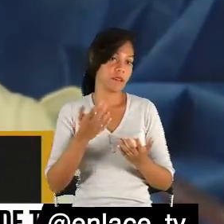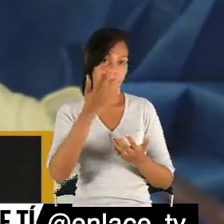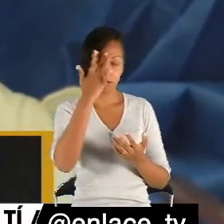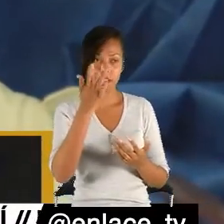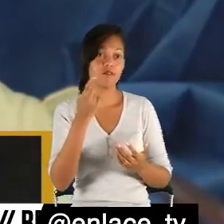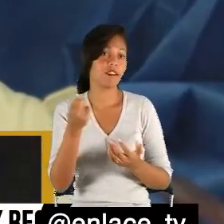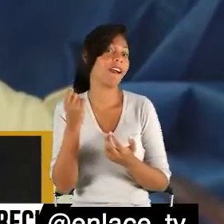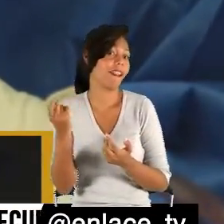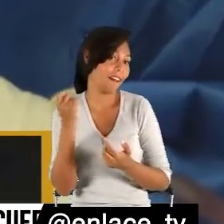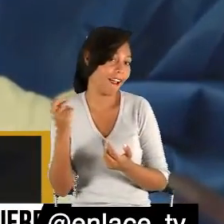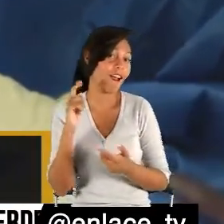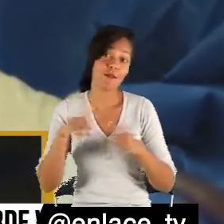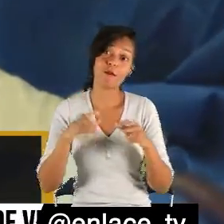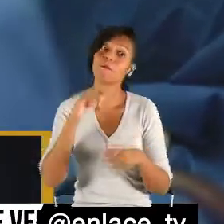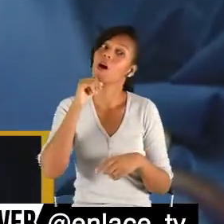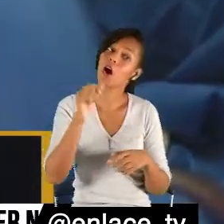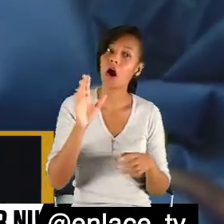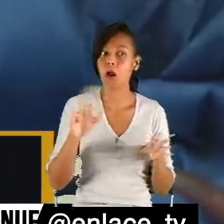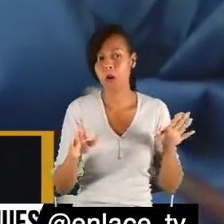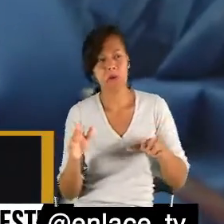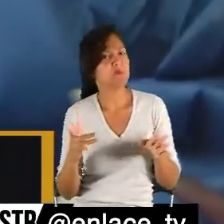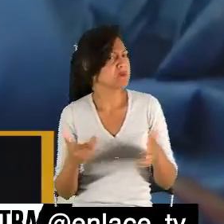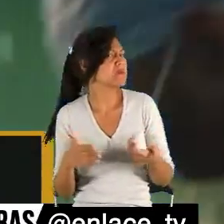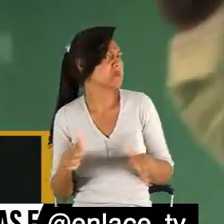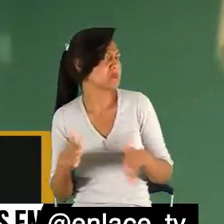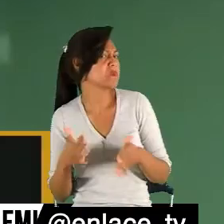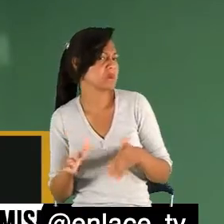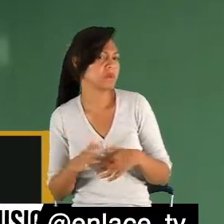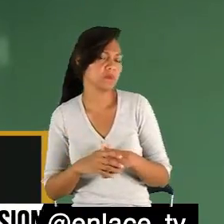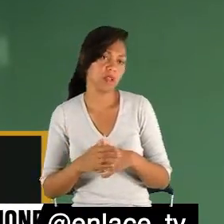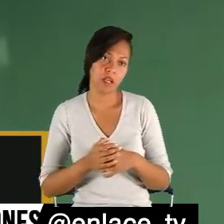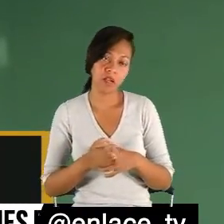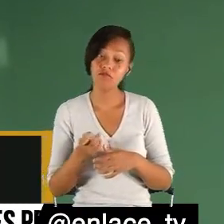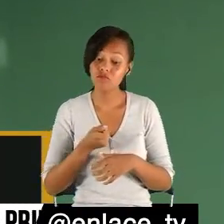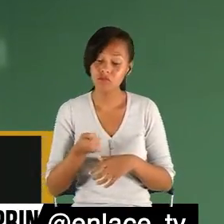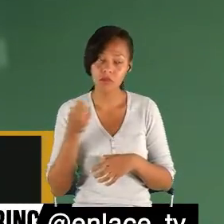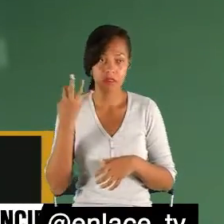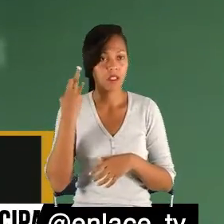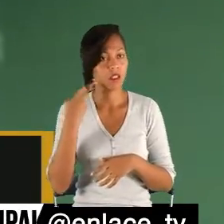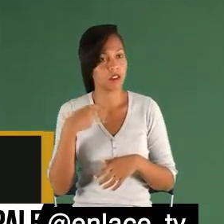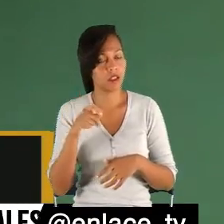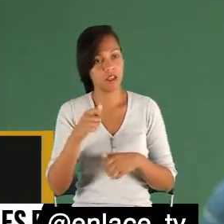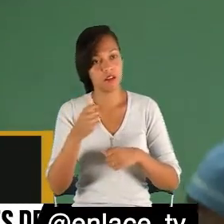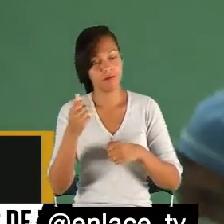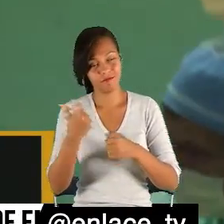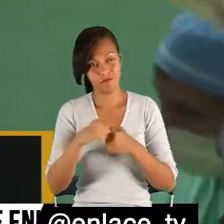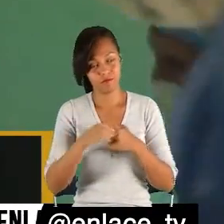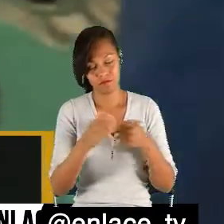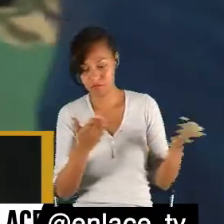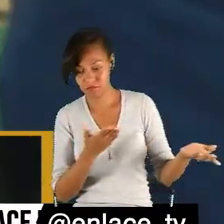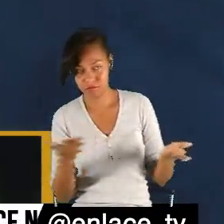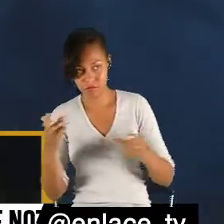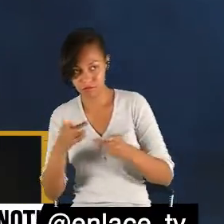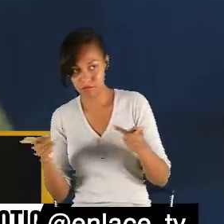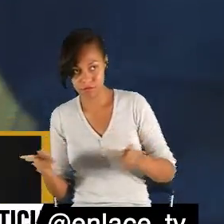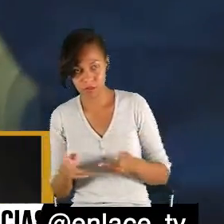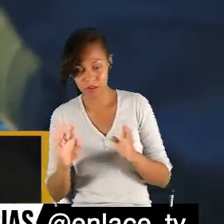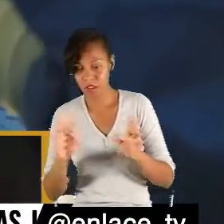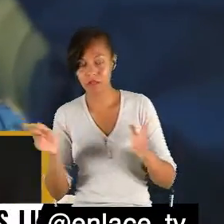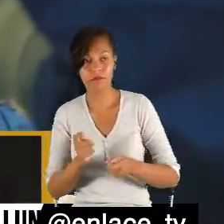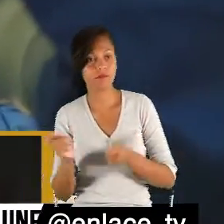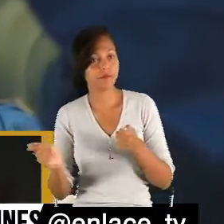caso la idea es atenderlos durante estos tres días ecopetrol presta al quirófano y luego pues los niños pasan a una sala